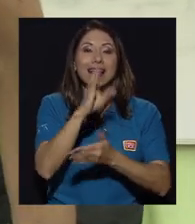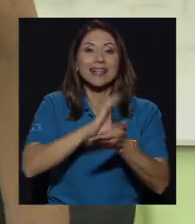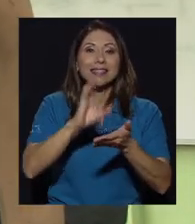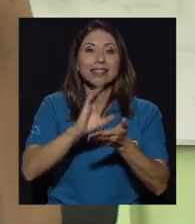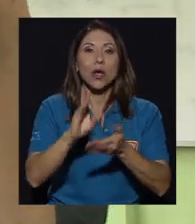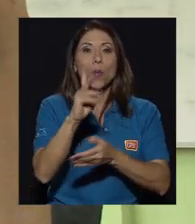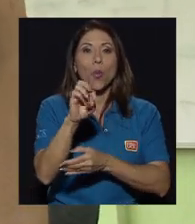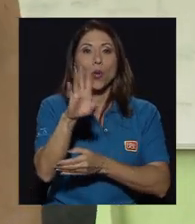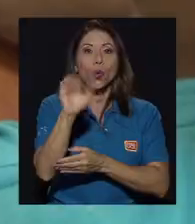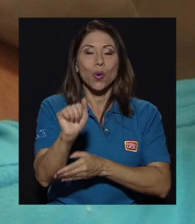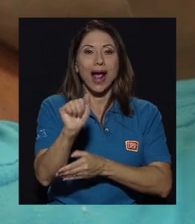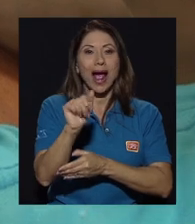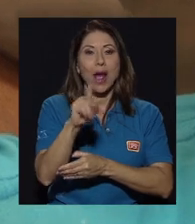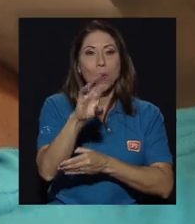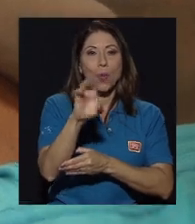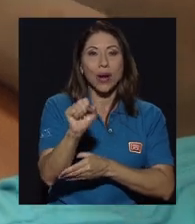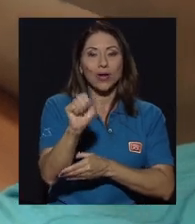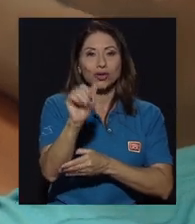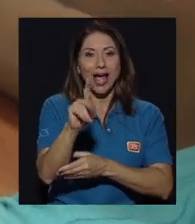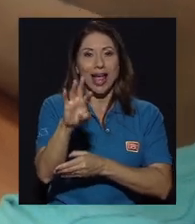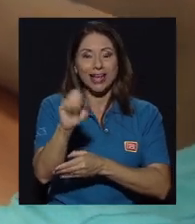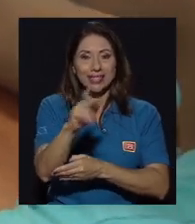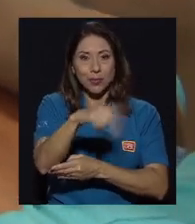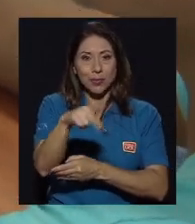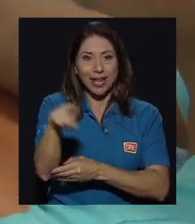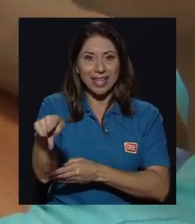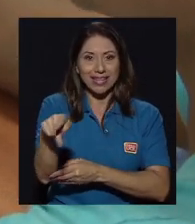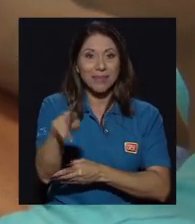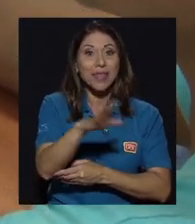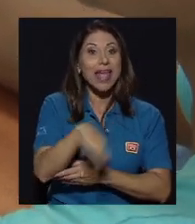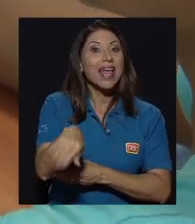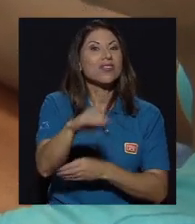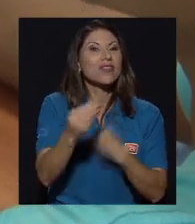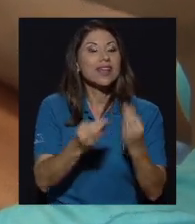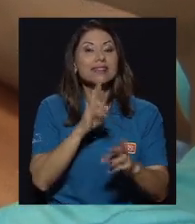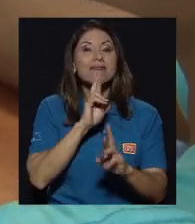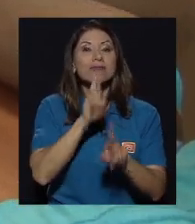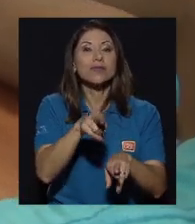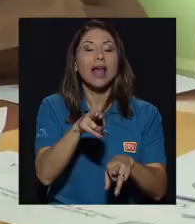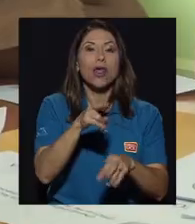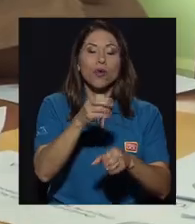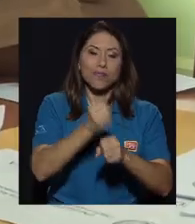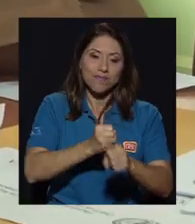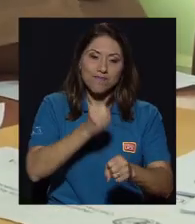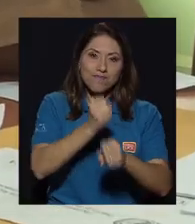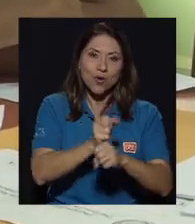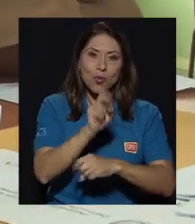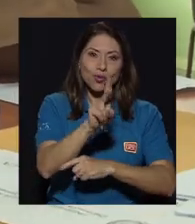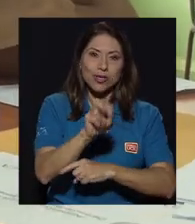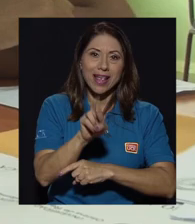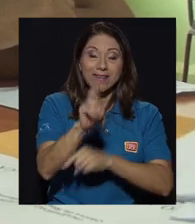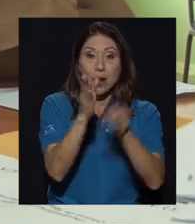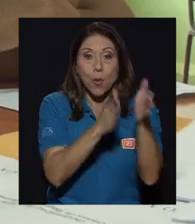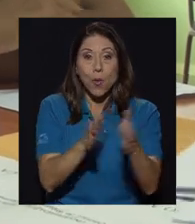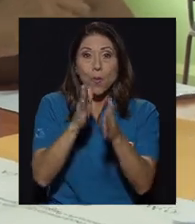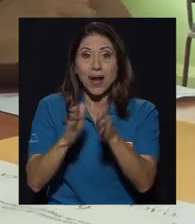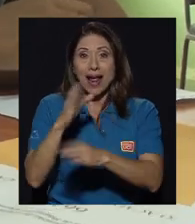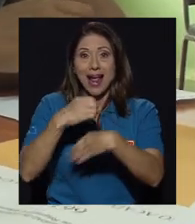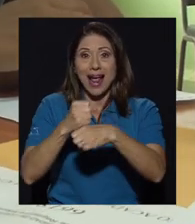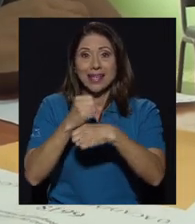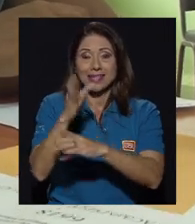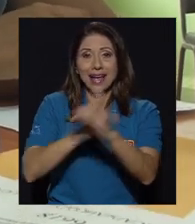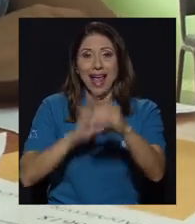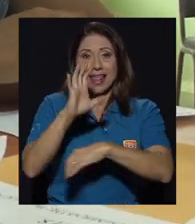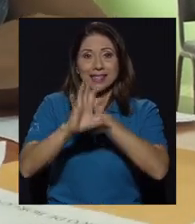Punta Arenas. Su éxito es el resultado de acciones implementadas por la UCR como parte del Plan Quinquenal para Pueblos